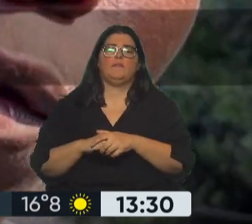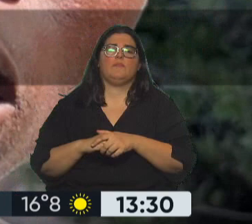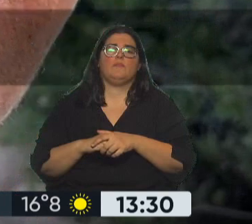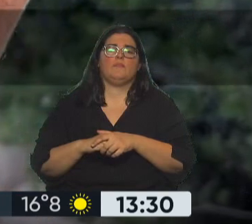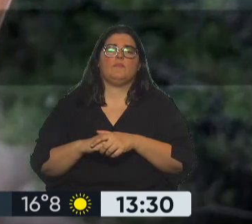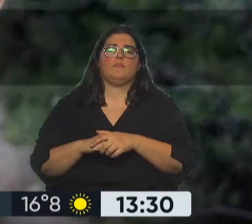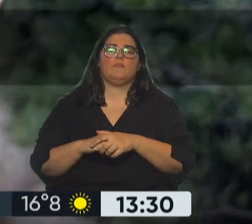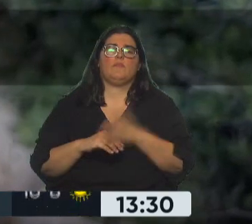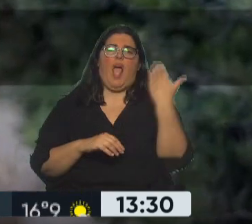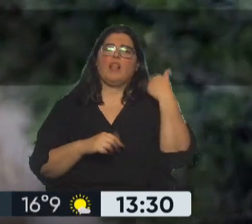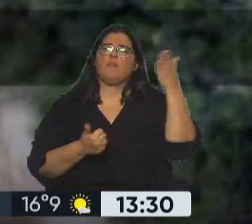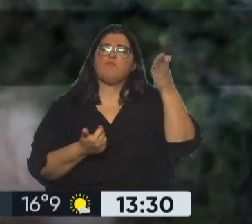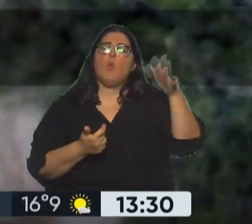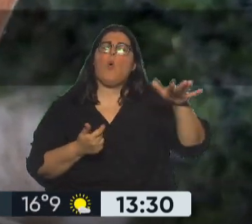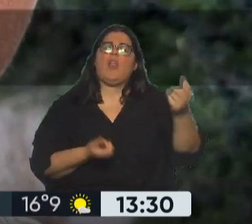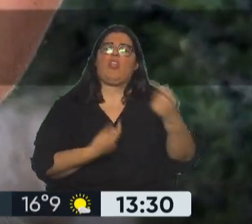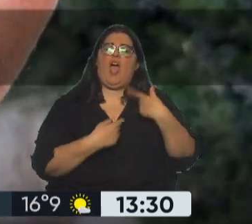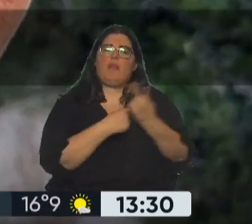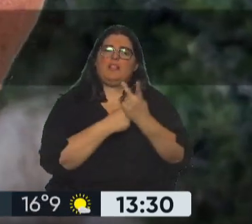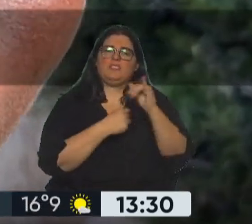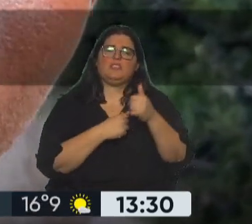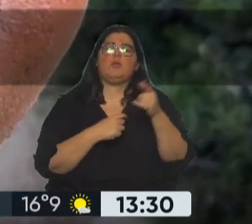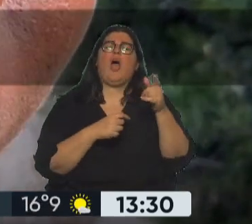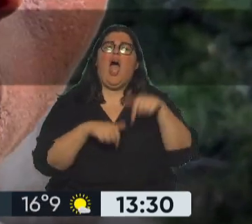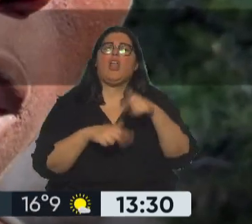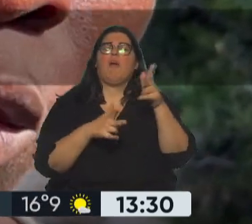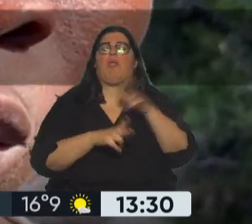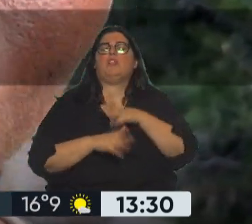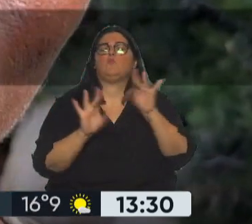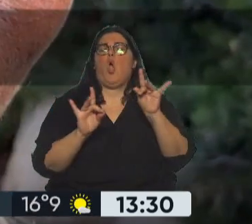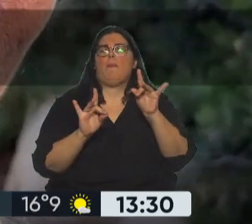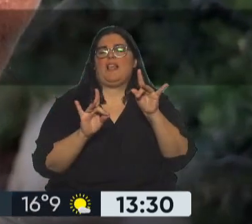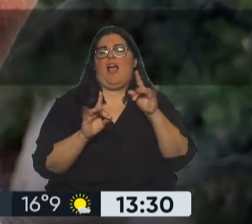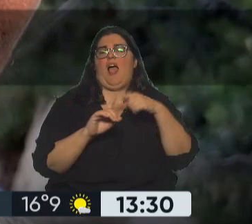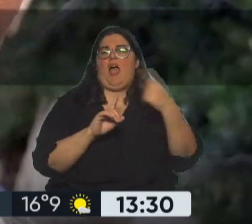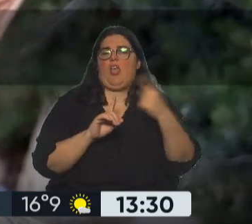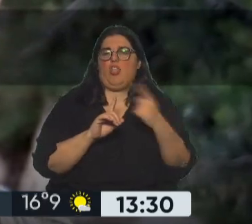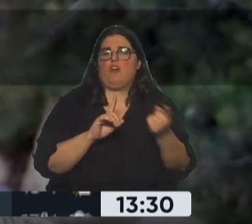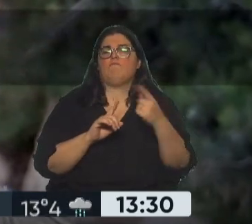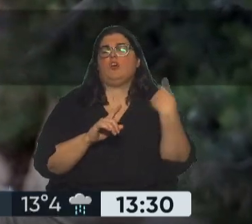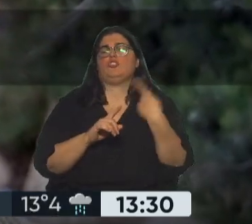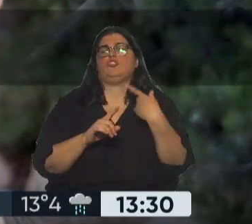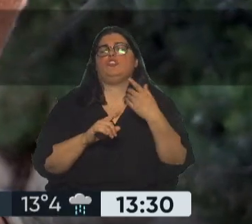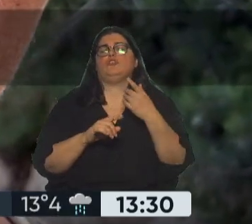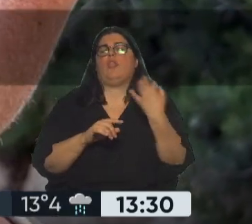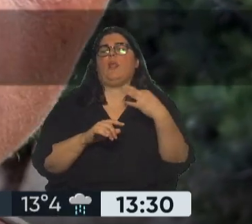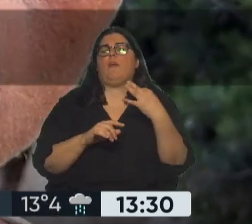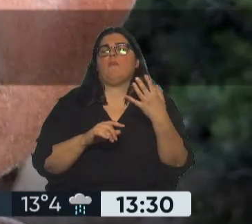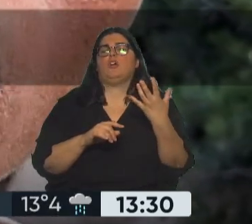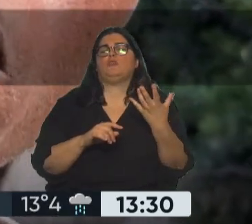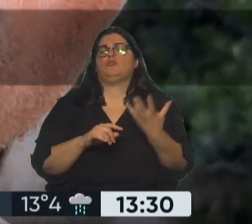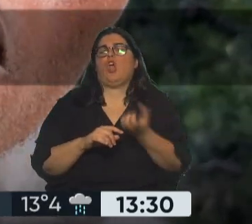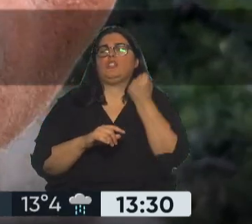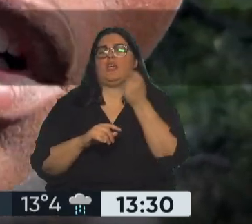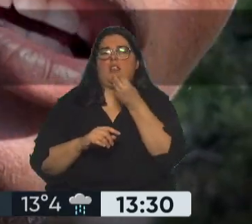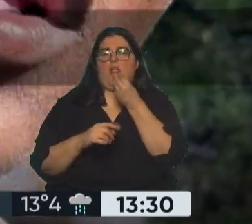give food, sometimes it's a big deal. Push and pull, it's not easy at all. So some of us, to have it is a big problem. So that's